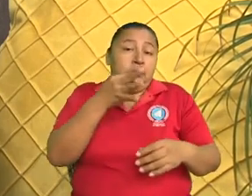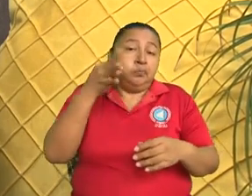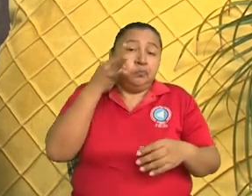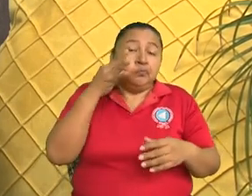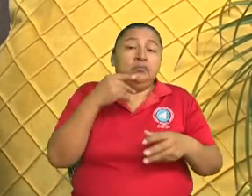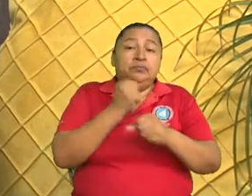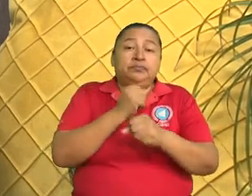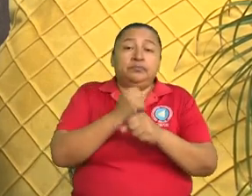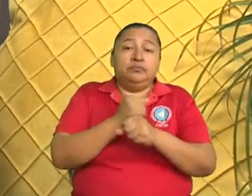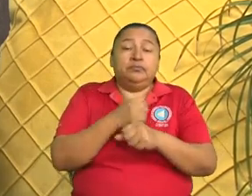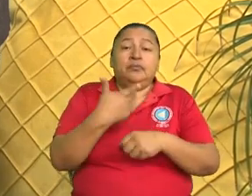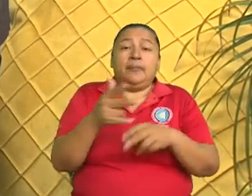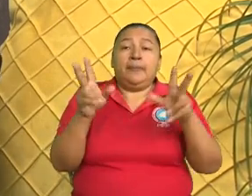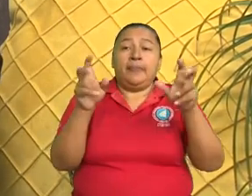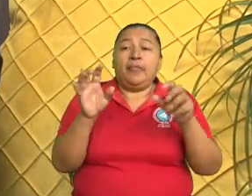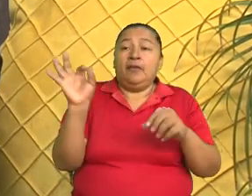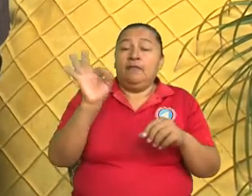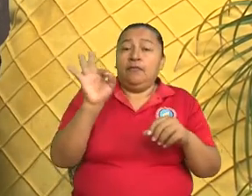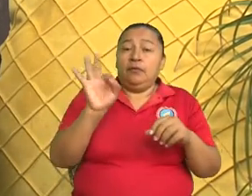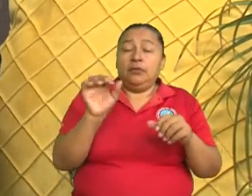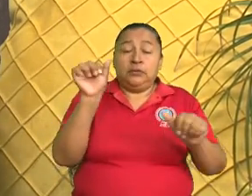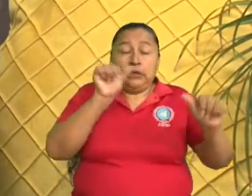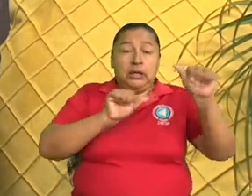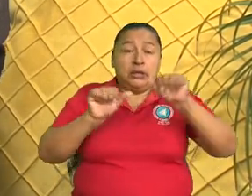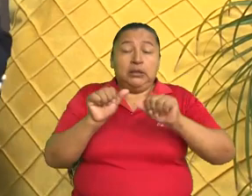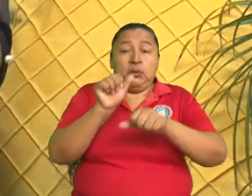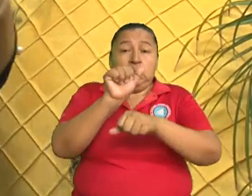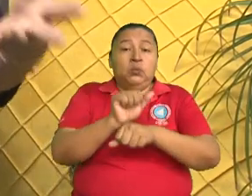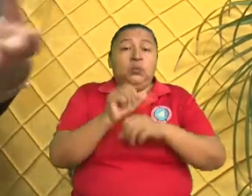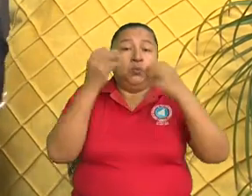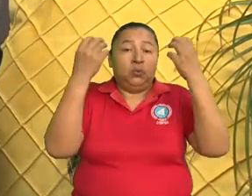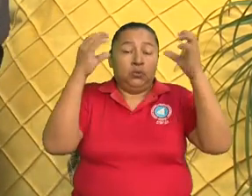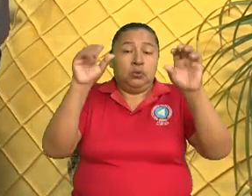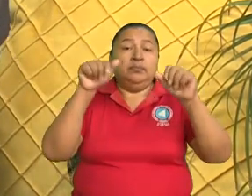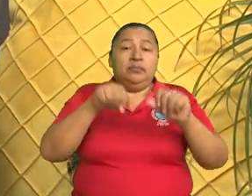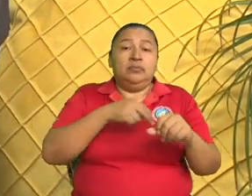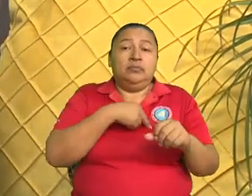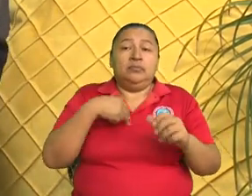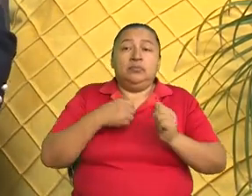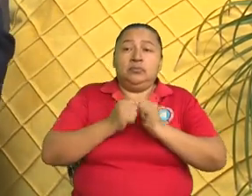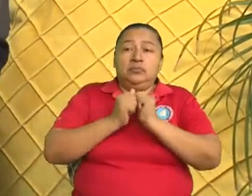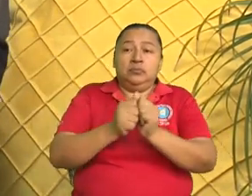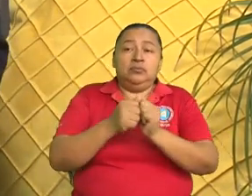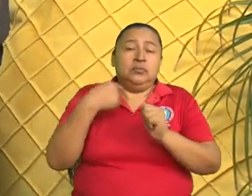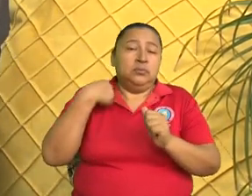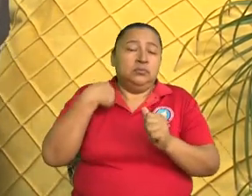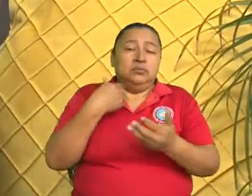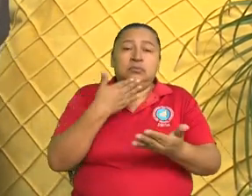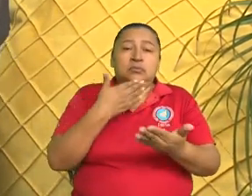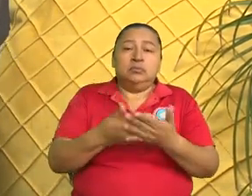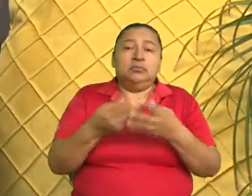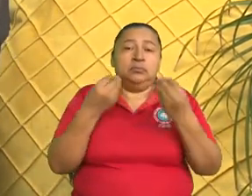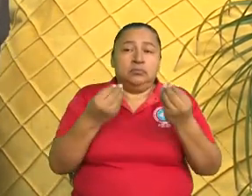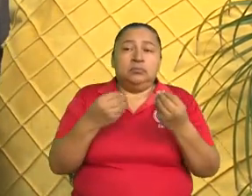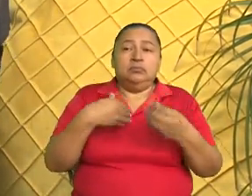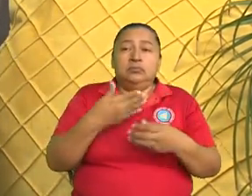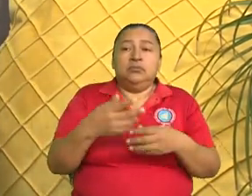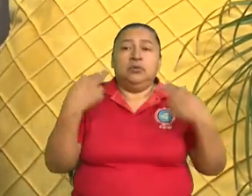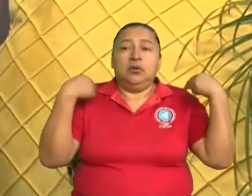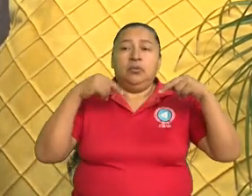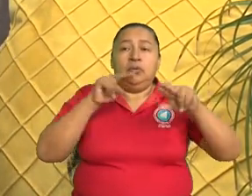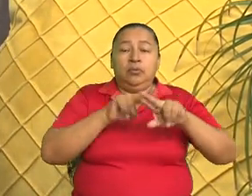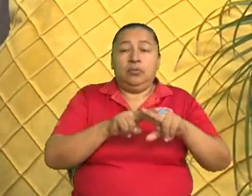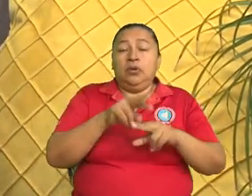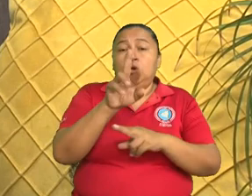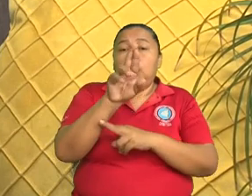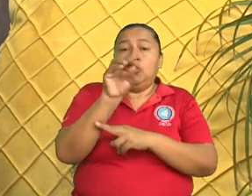Está trabajándose el tema de la formación en arte, cultura y tradición. Y aquí nos hemos hecho acompañar, y se lo agradecemos profundamente, al profesor